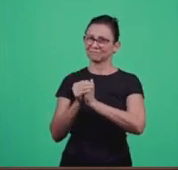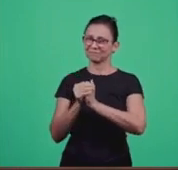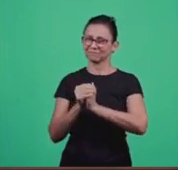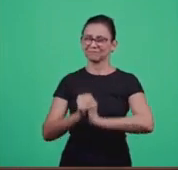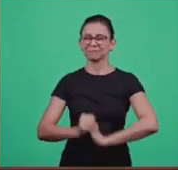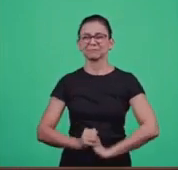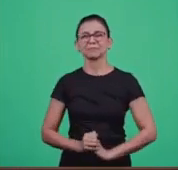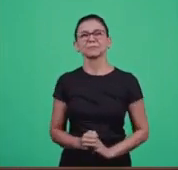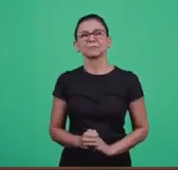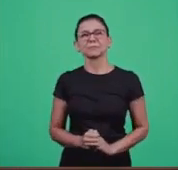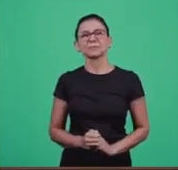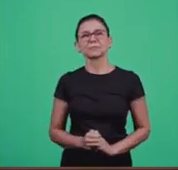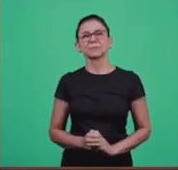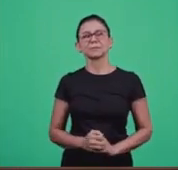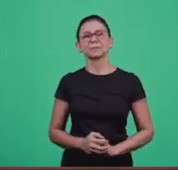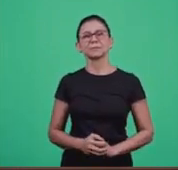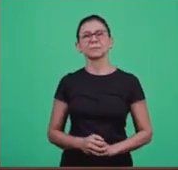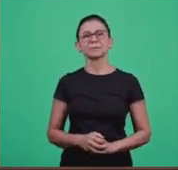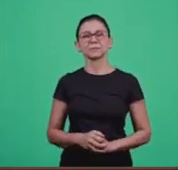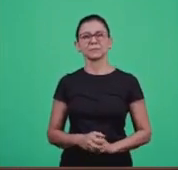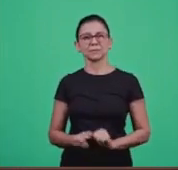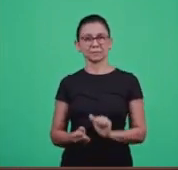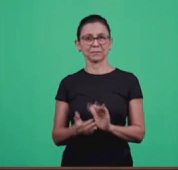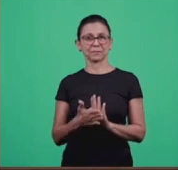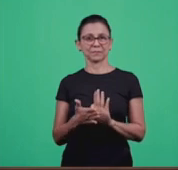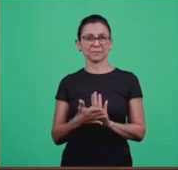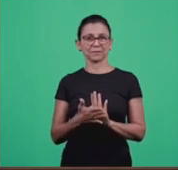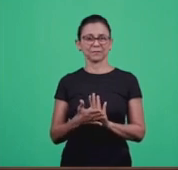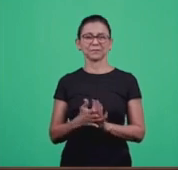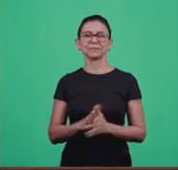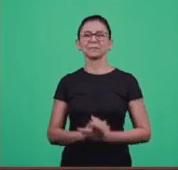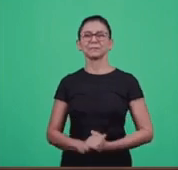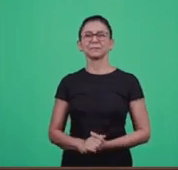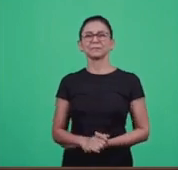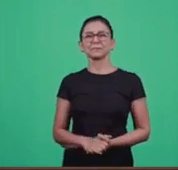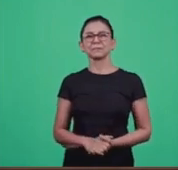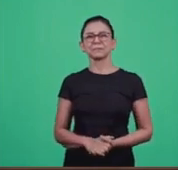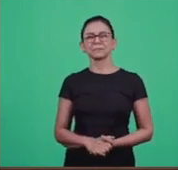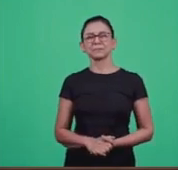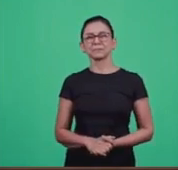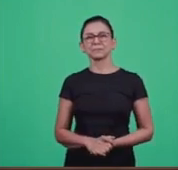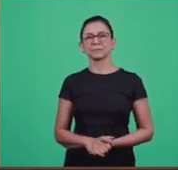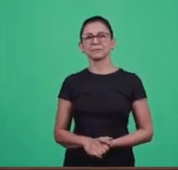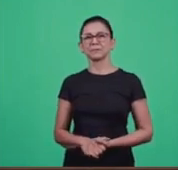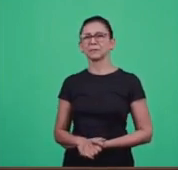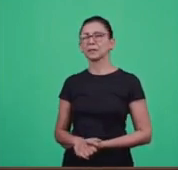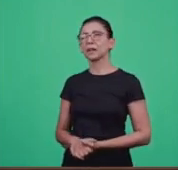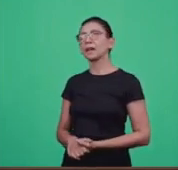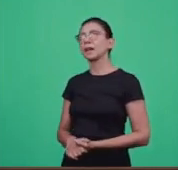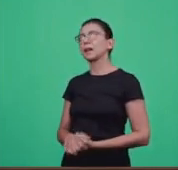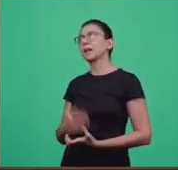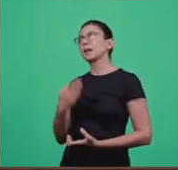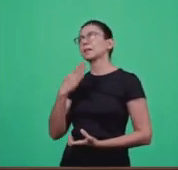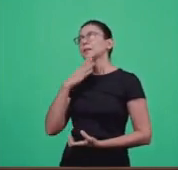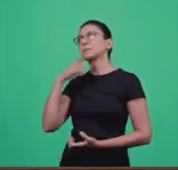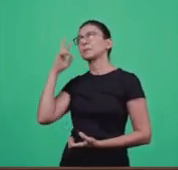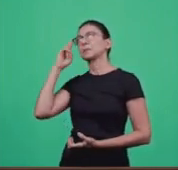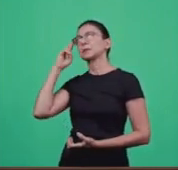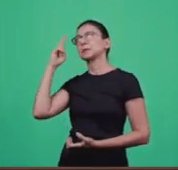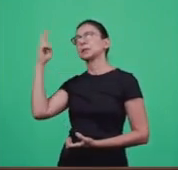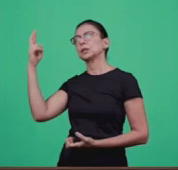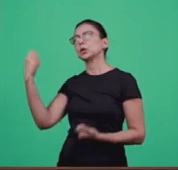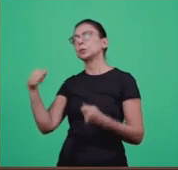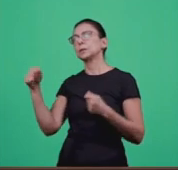con el Señor. Amén. Entonces, nosotros vamos a cantar un loor ahora y vamos a pedir al